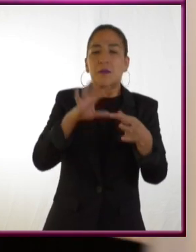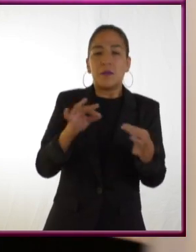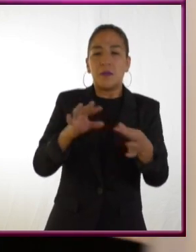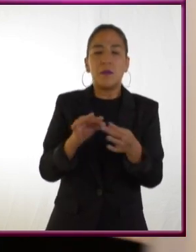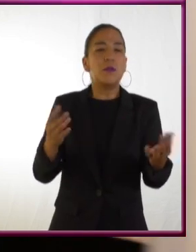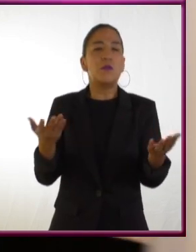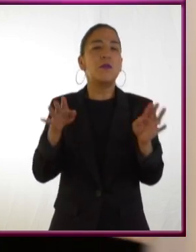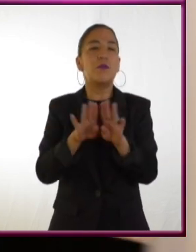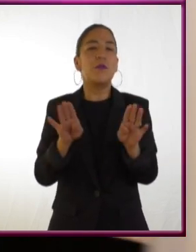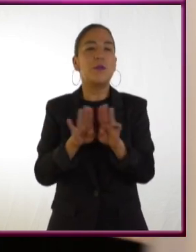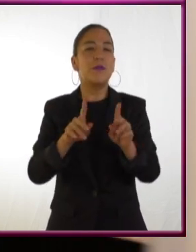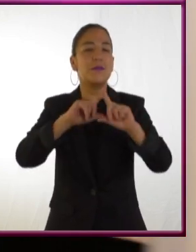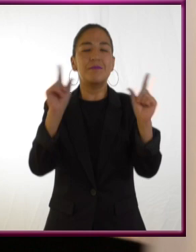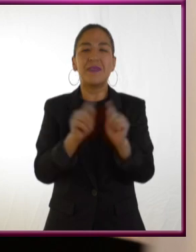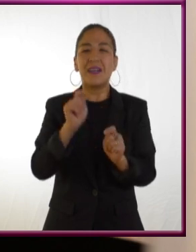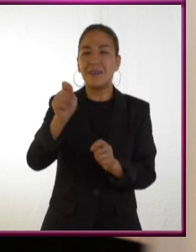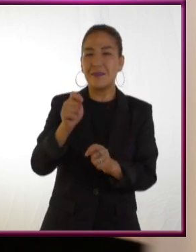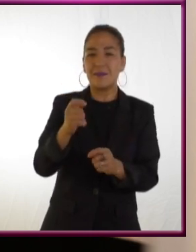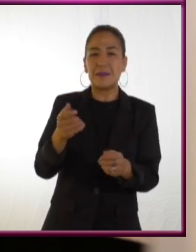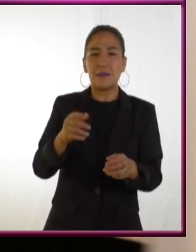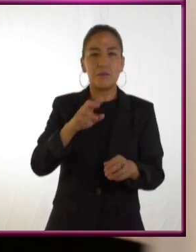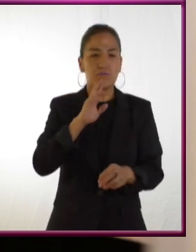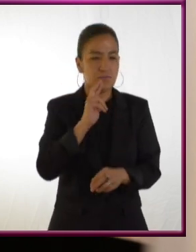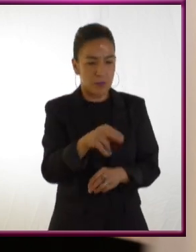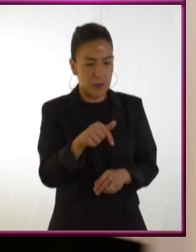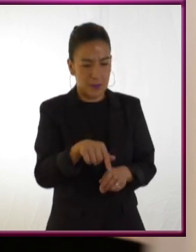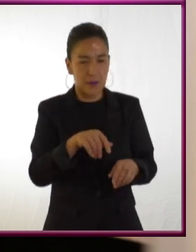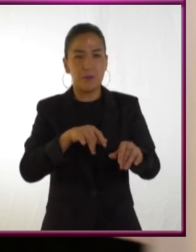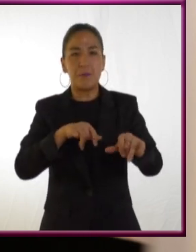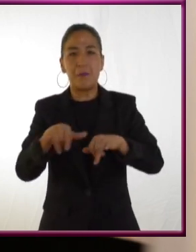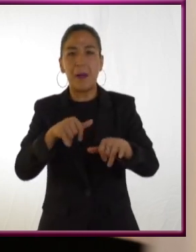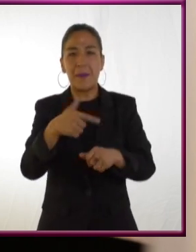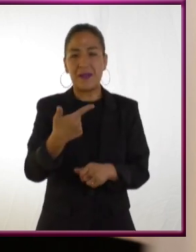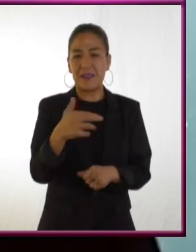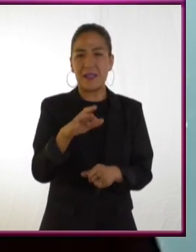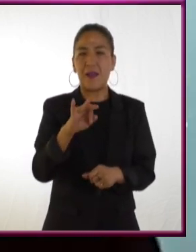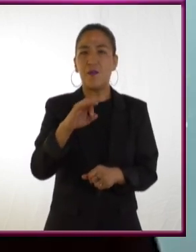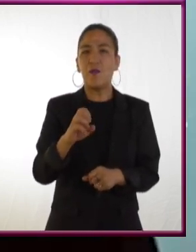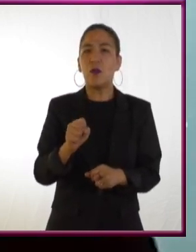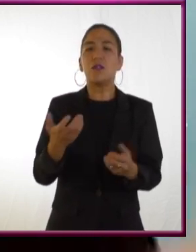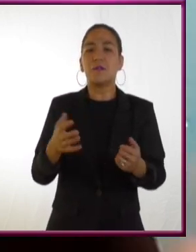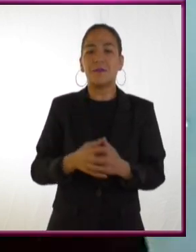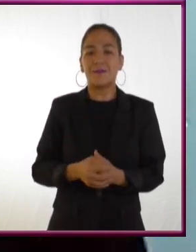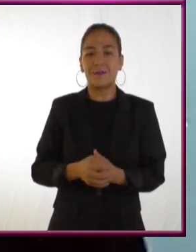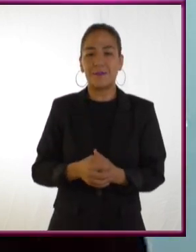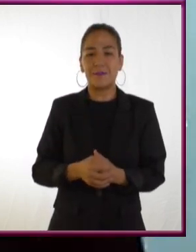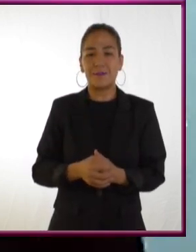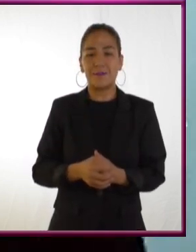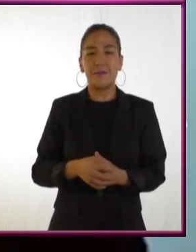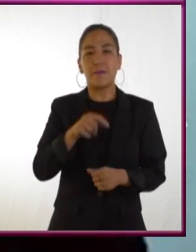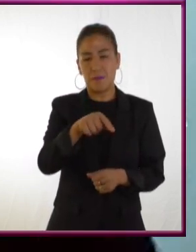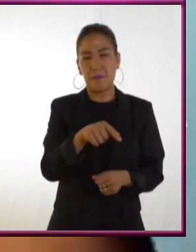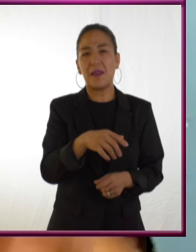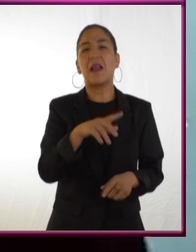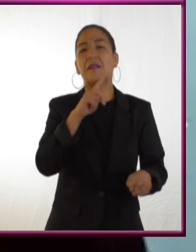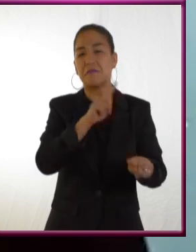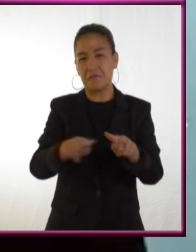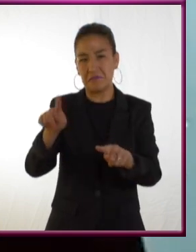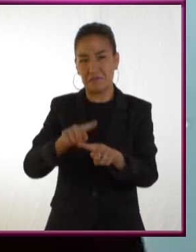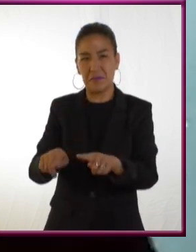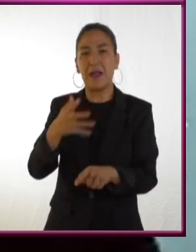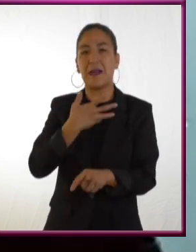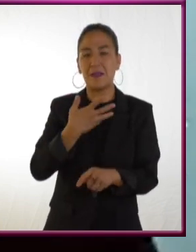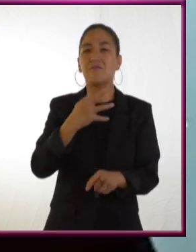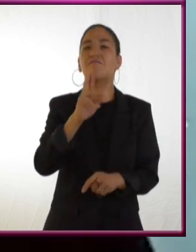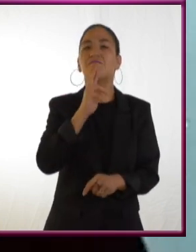muy general, ¿cómo se podría resolver un problema de grafos? Los problemas de grafos son variados,